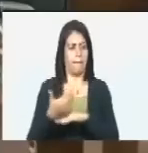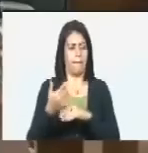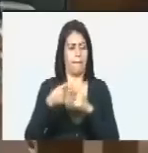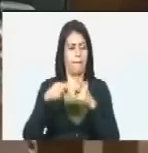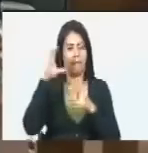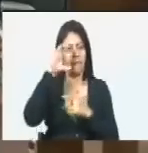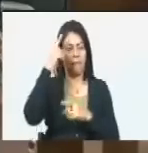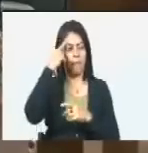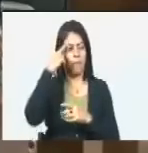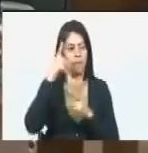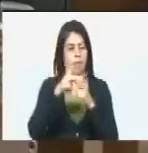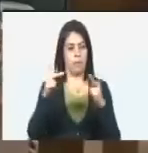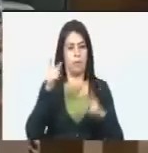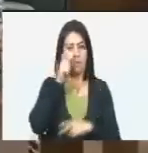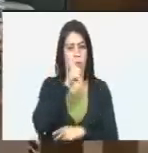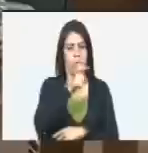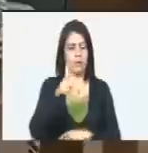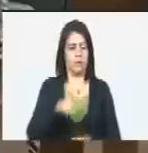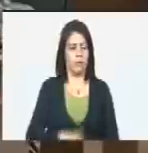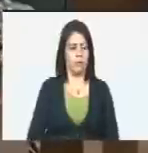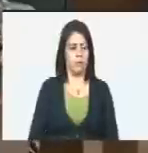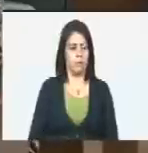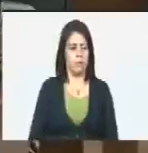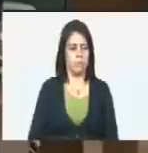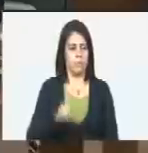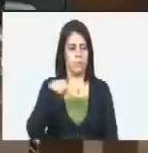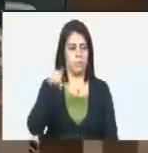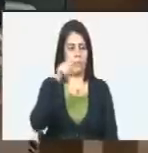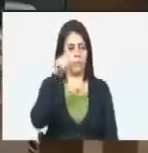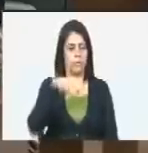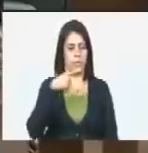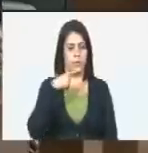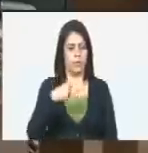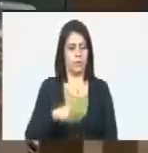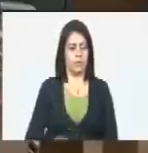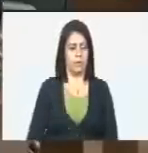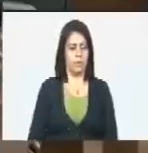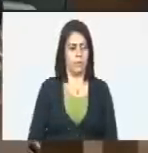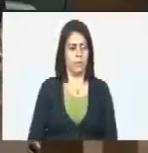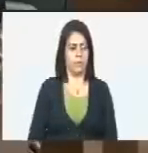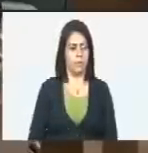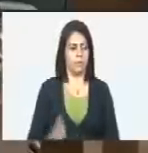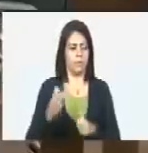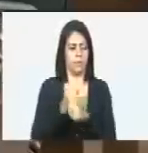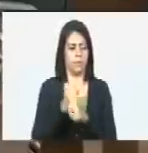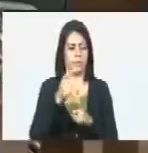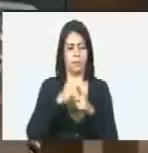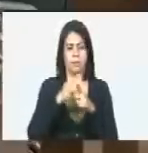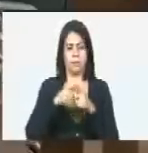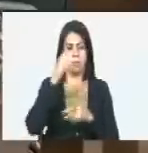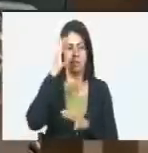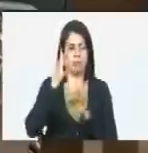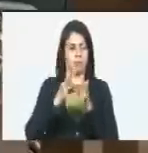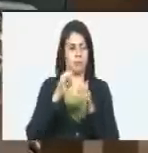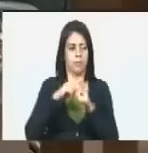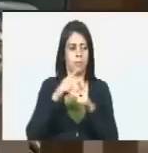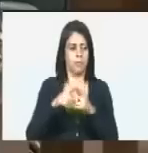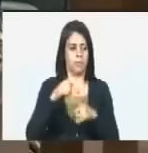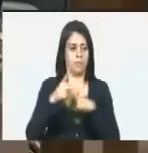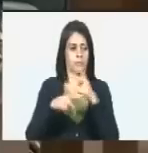popular, sino además demostraron que la fe, la convicción